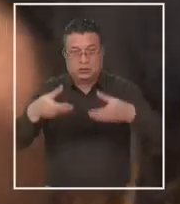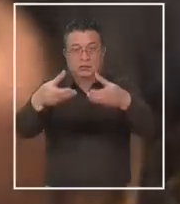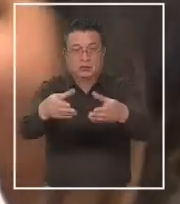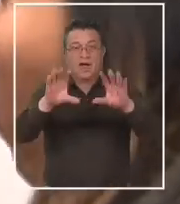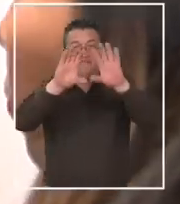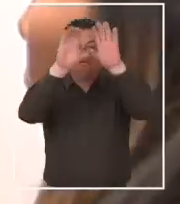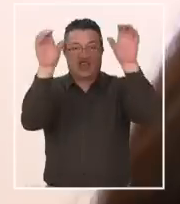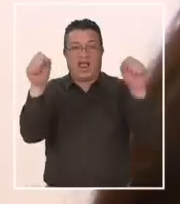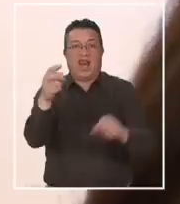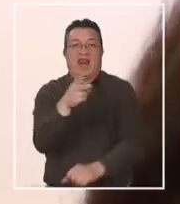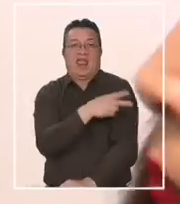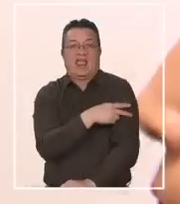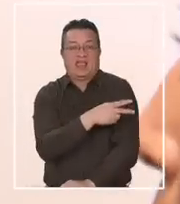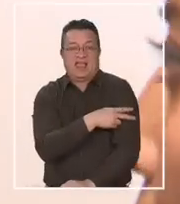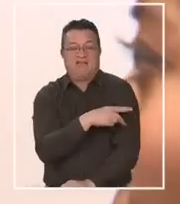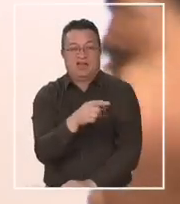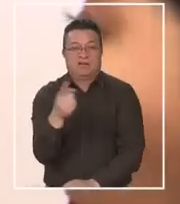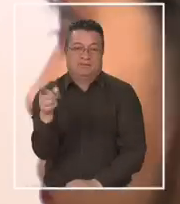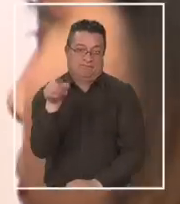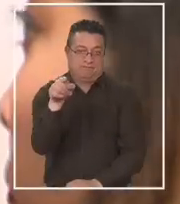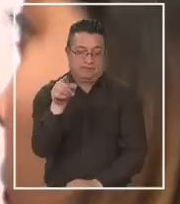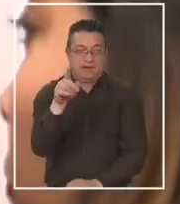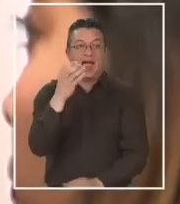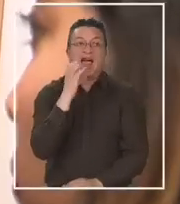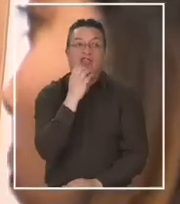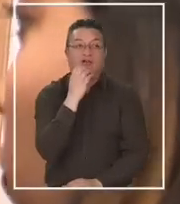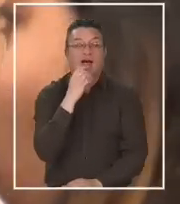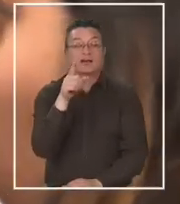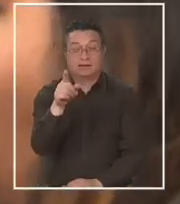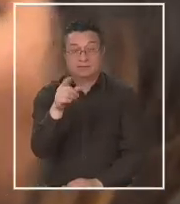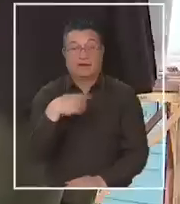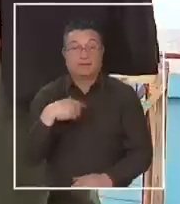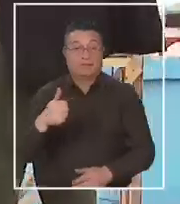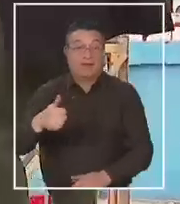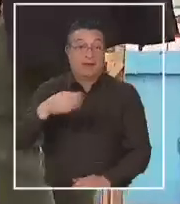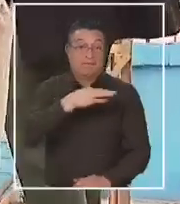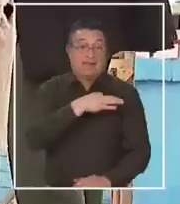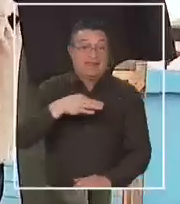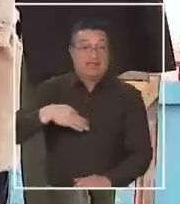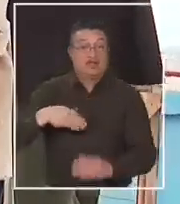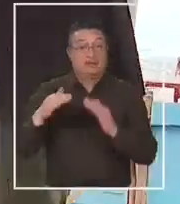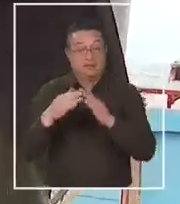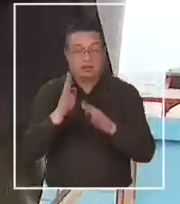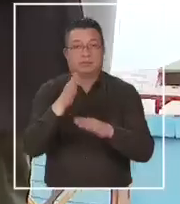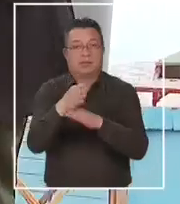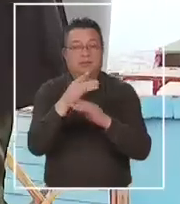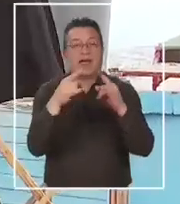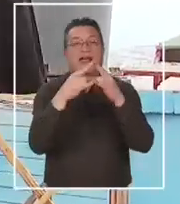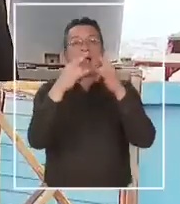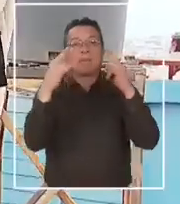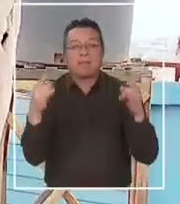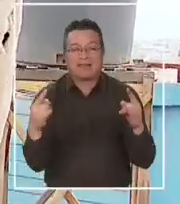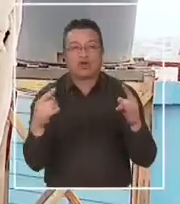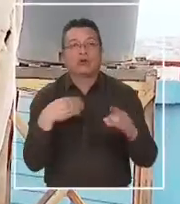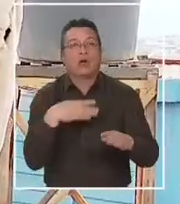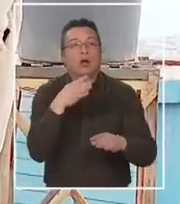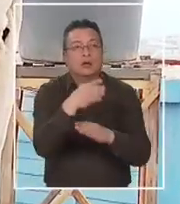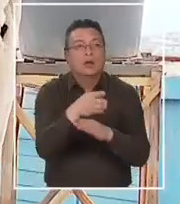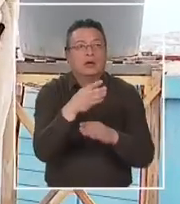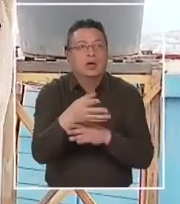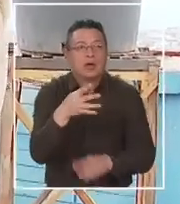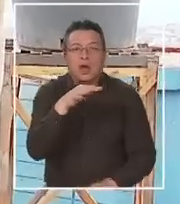al fiscal jefe de Antofagasta. El deseo del titular de vivienda también es recorrer los campamentos donde la Fundación Democracia Viva